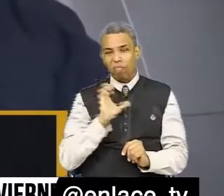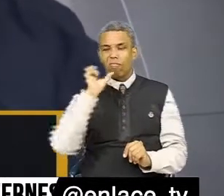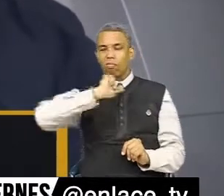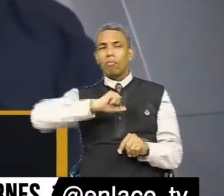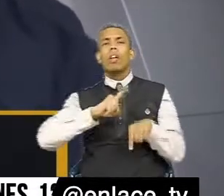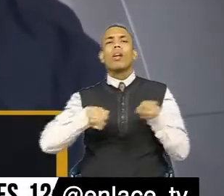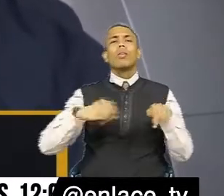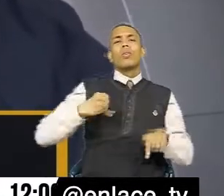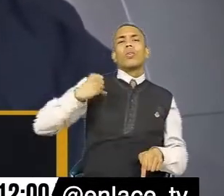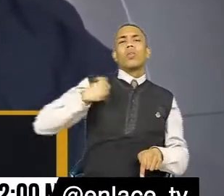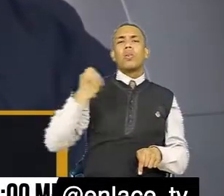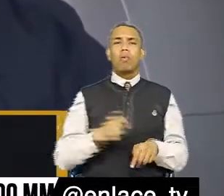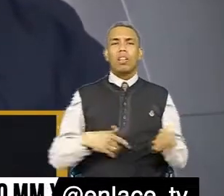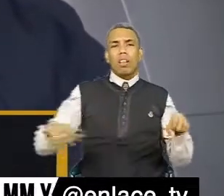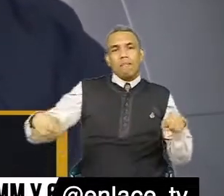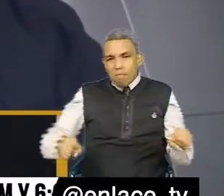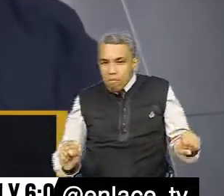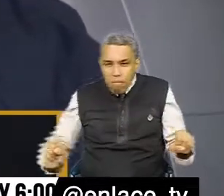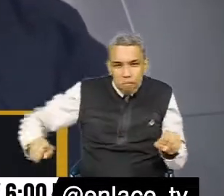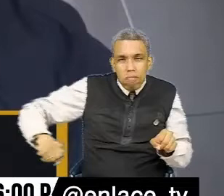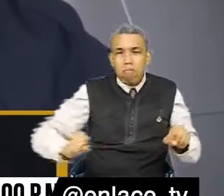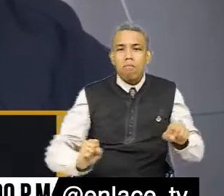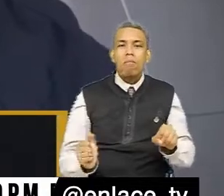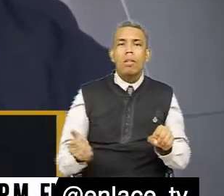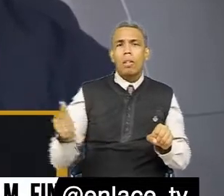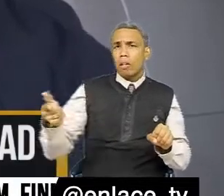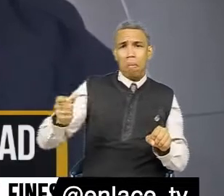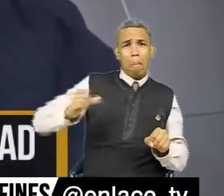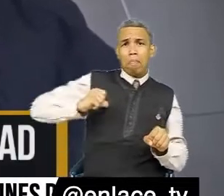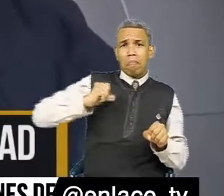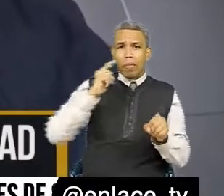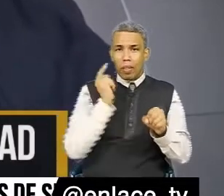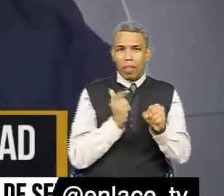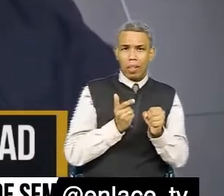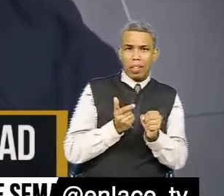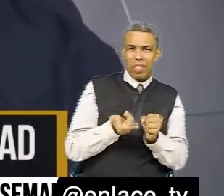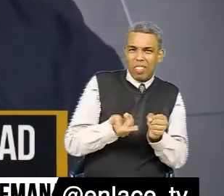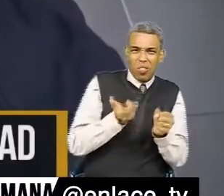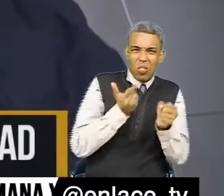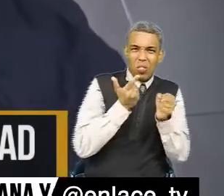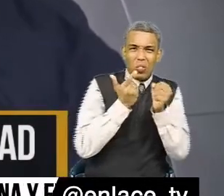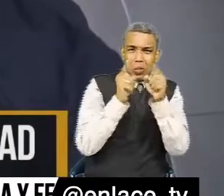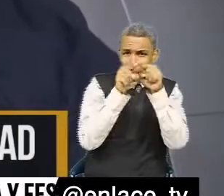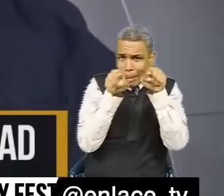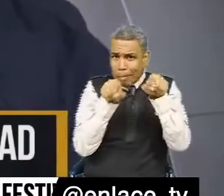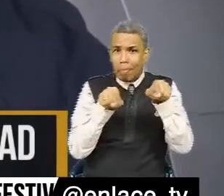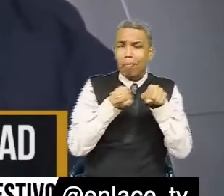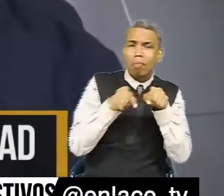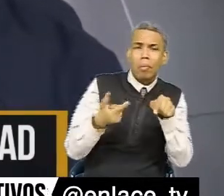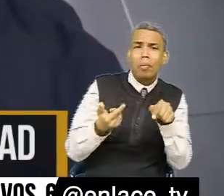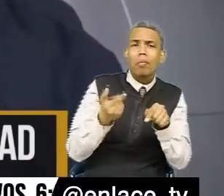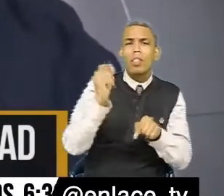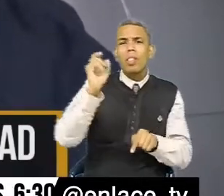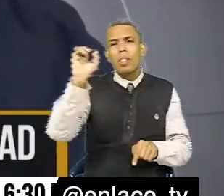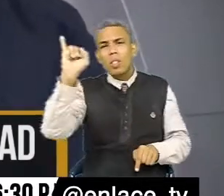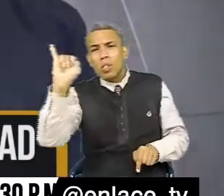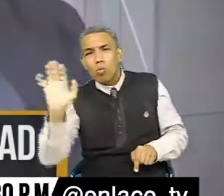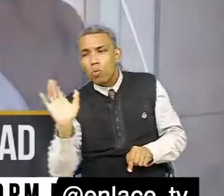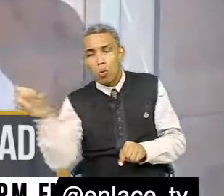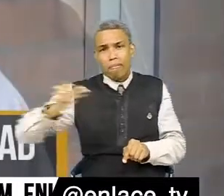documentación y sin casco sin chaleco entonces es muy preocupante